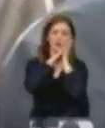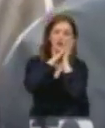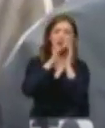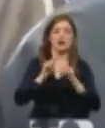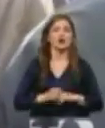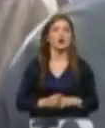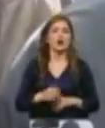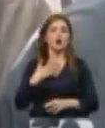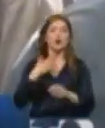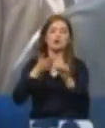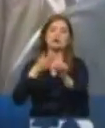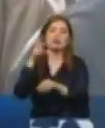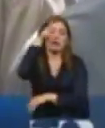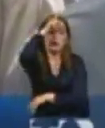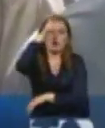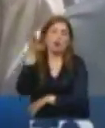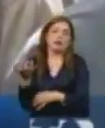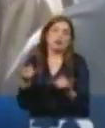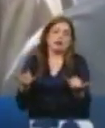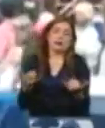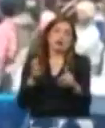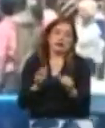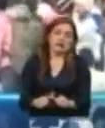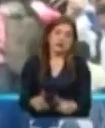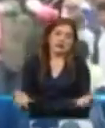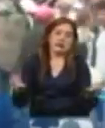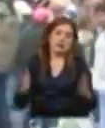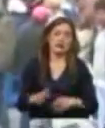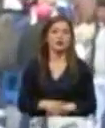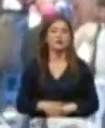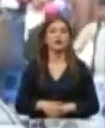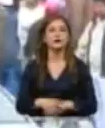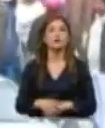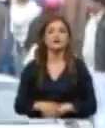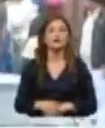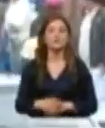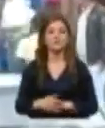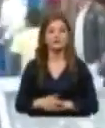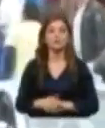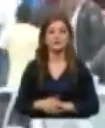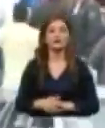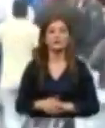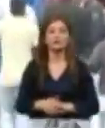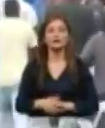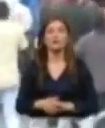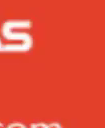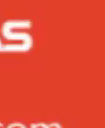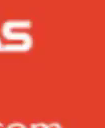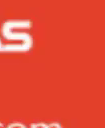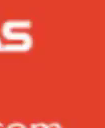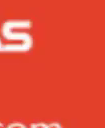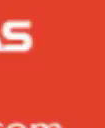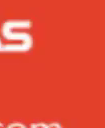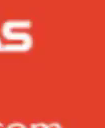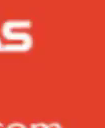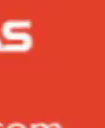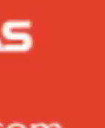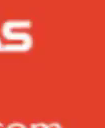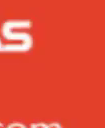destinado a llegar a perú ahora imagínate que me quedo en rumichaca jairo jaime ortega 24 horas